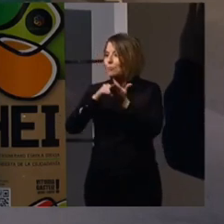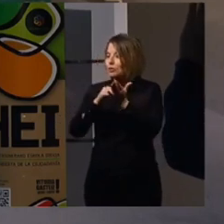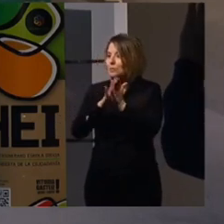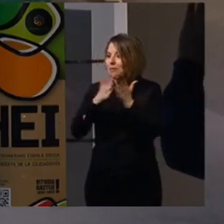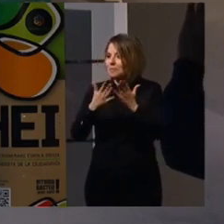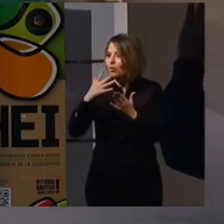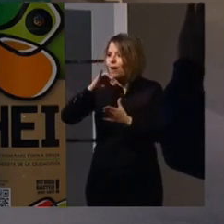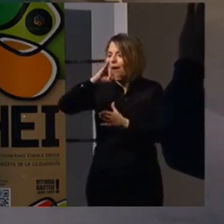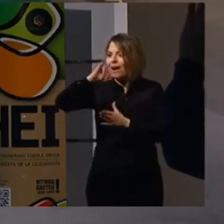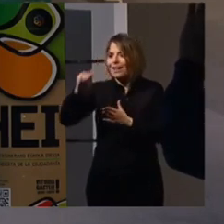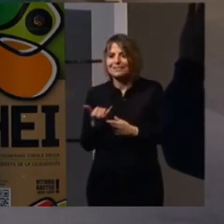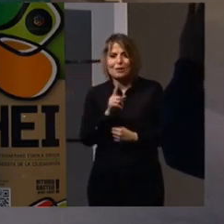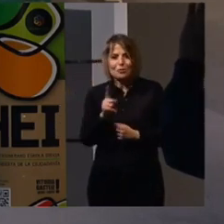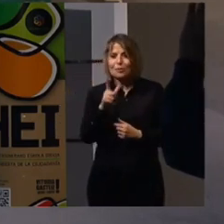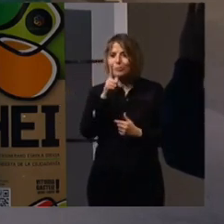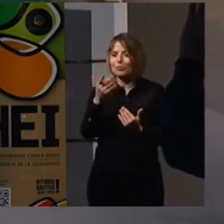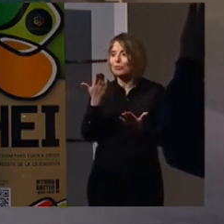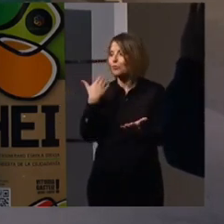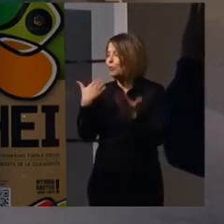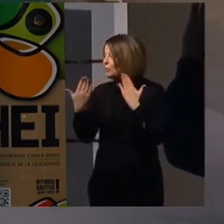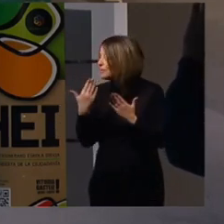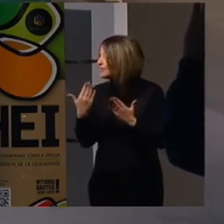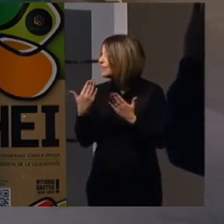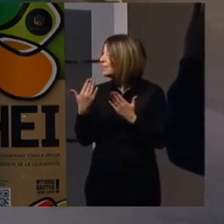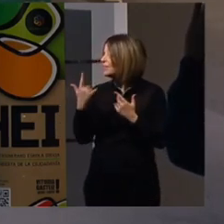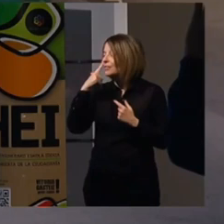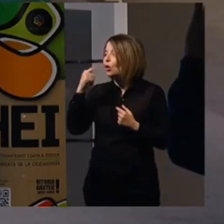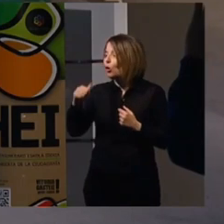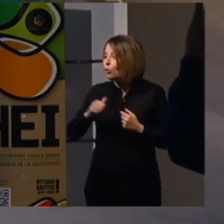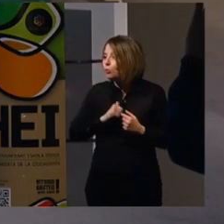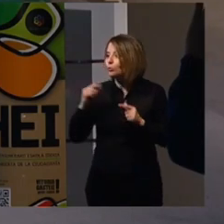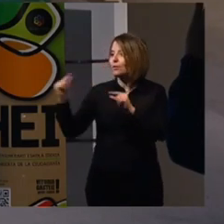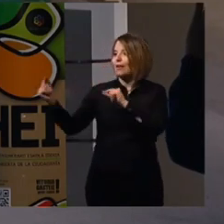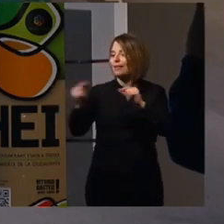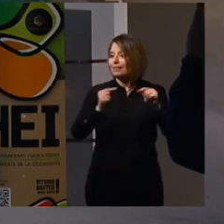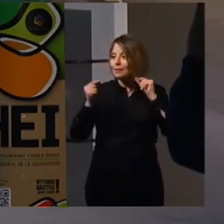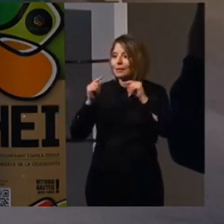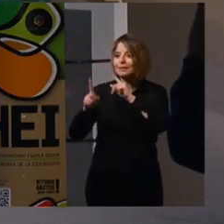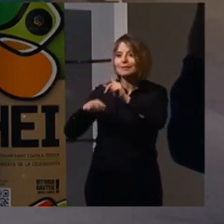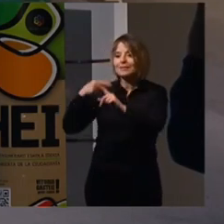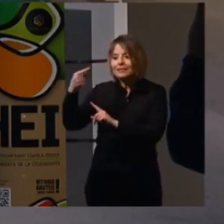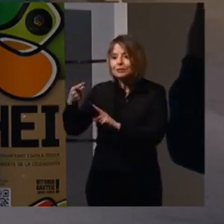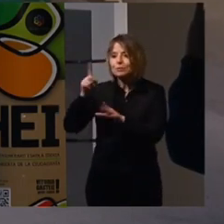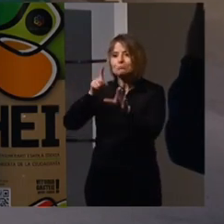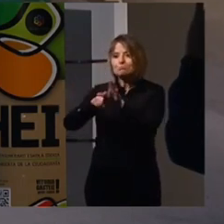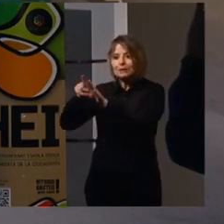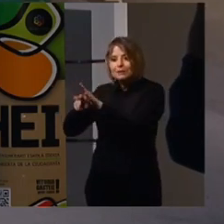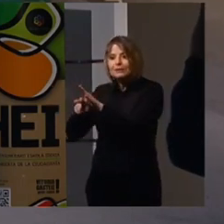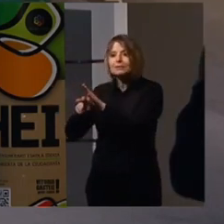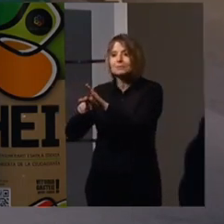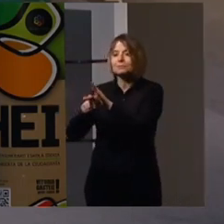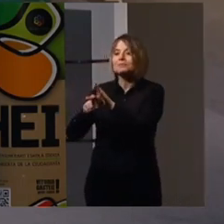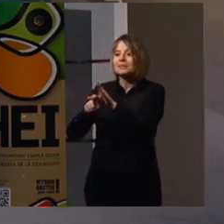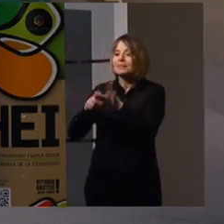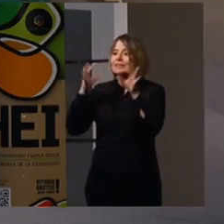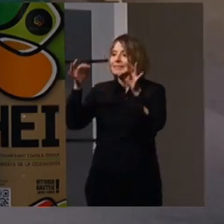libro, pero que no me canso porque en cada conversación y sobre todo con la oportunidad de hacer algo de debate también después y de participar,